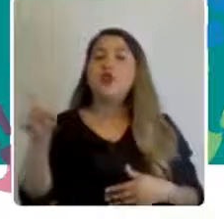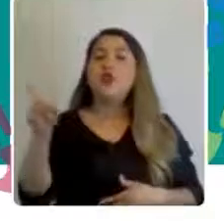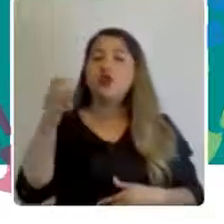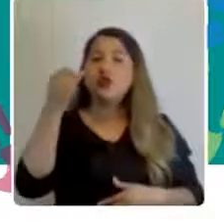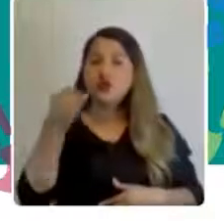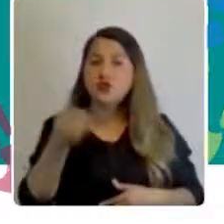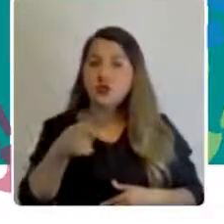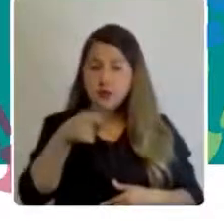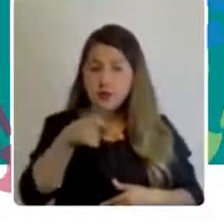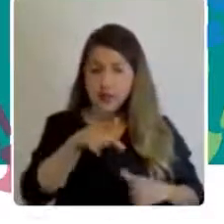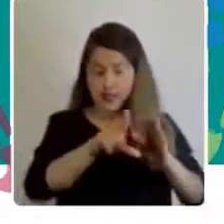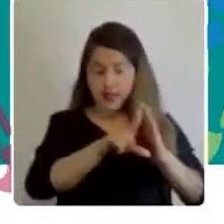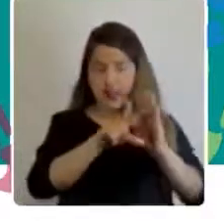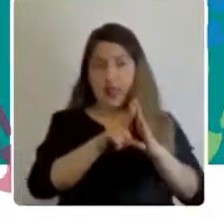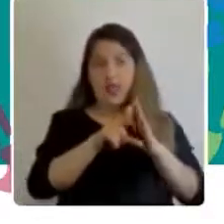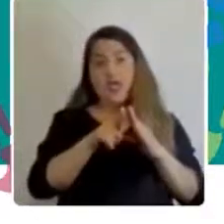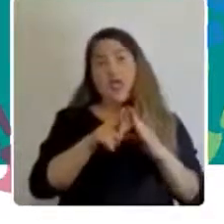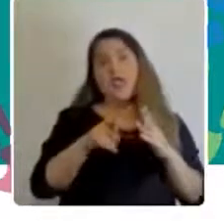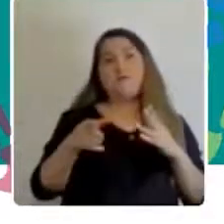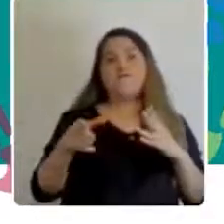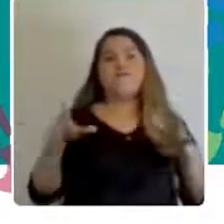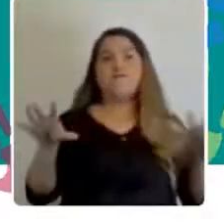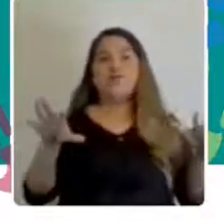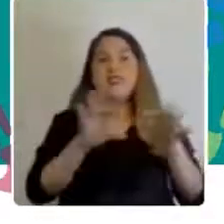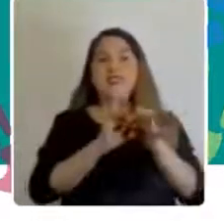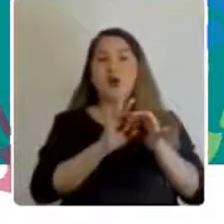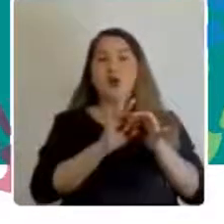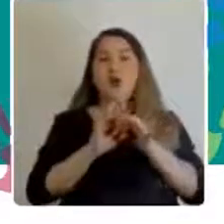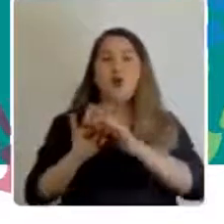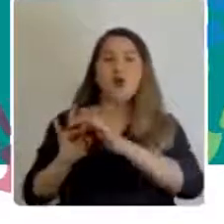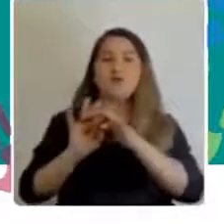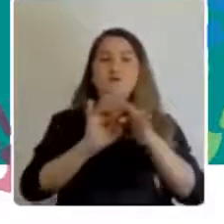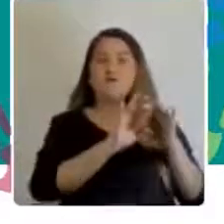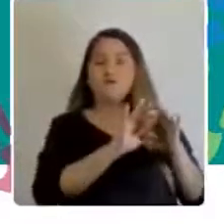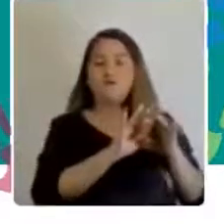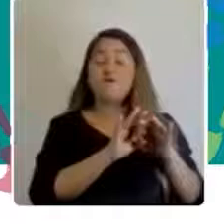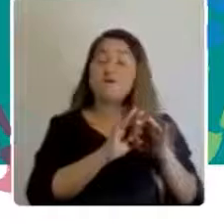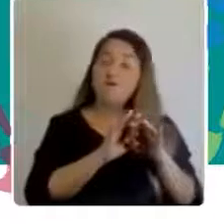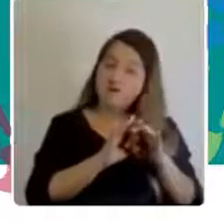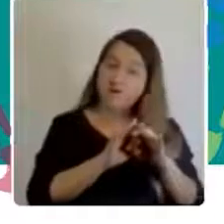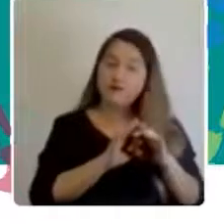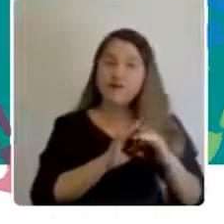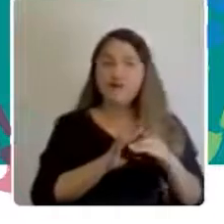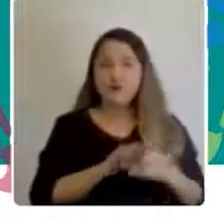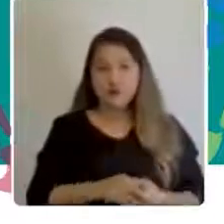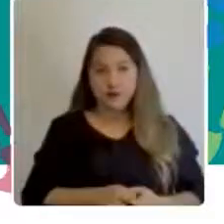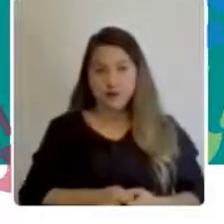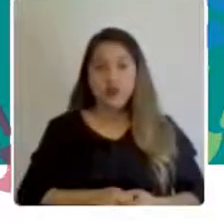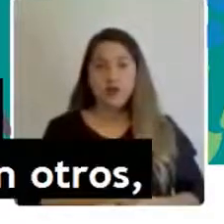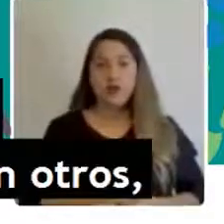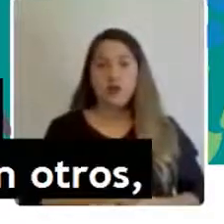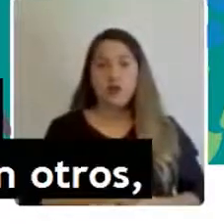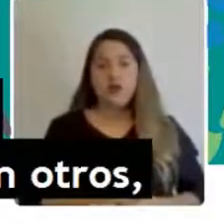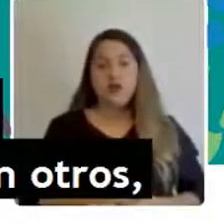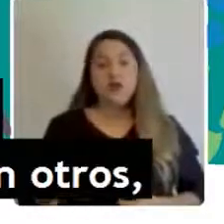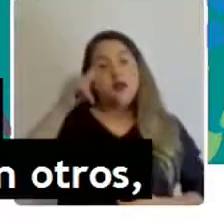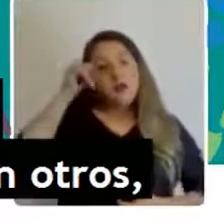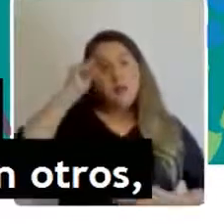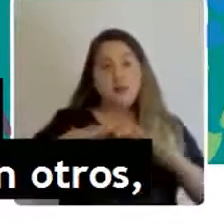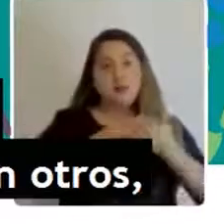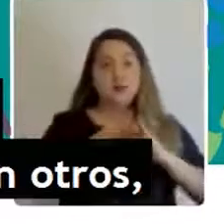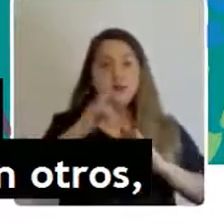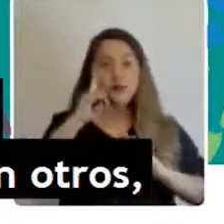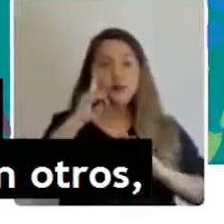conversan entre sí o el legislador lo ha planificado con una visión más amplia, porque